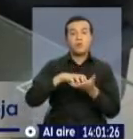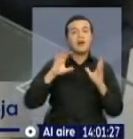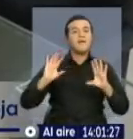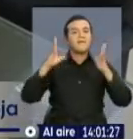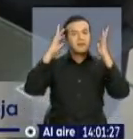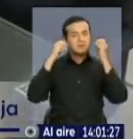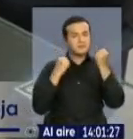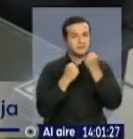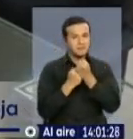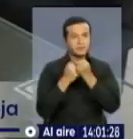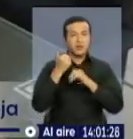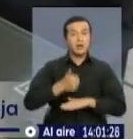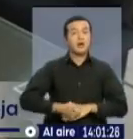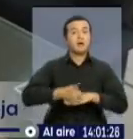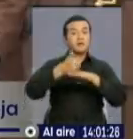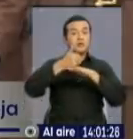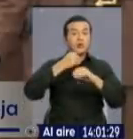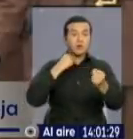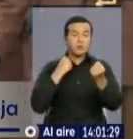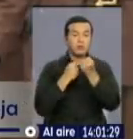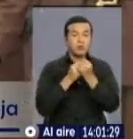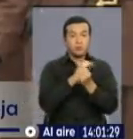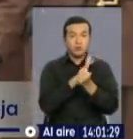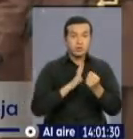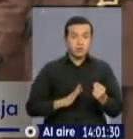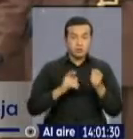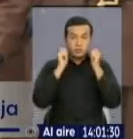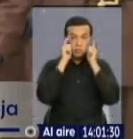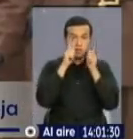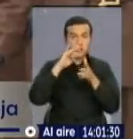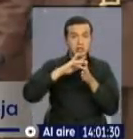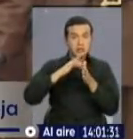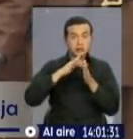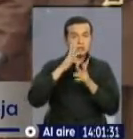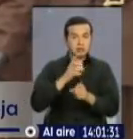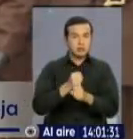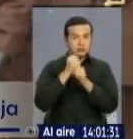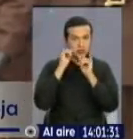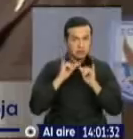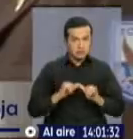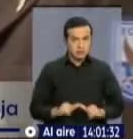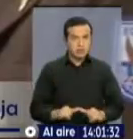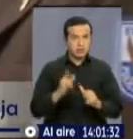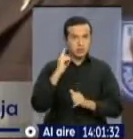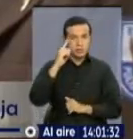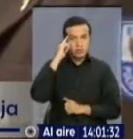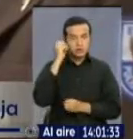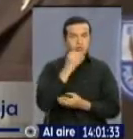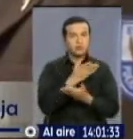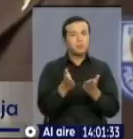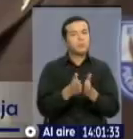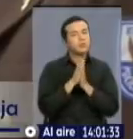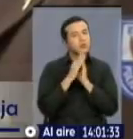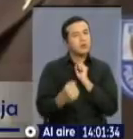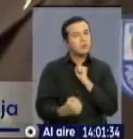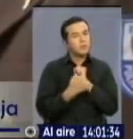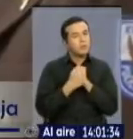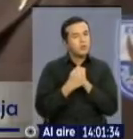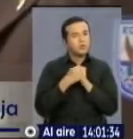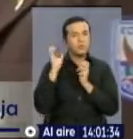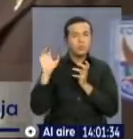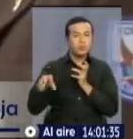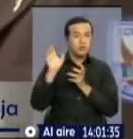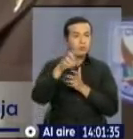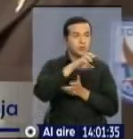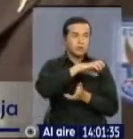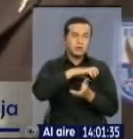festival. Las autoridades de asistencia y prevención de riesgos mantendrán la seguridad. Desde la gobernación se solicitó apoyo a las provincias vecinas para